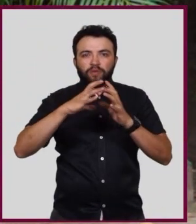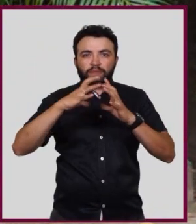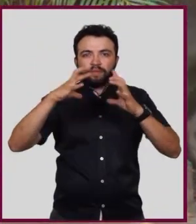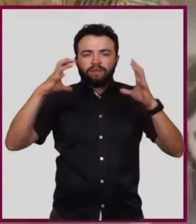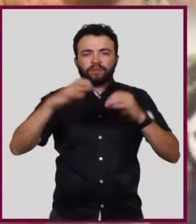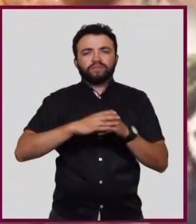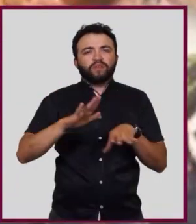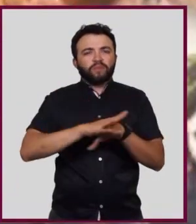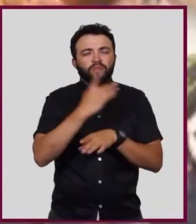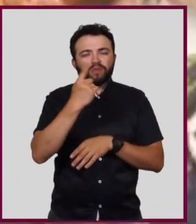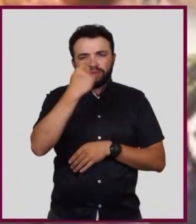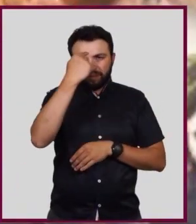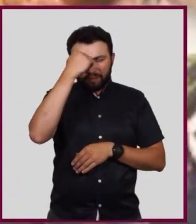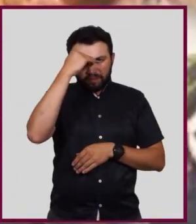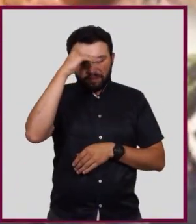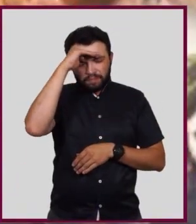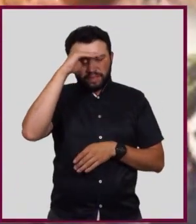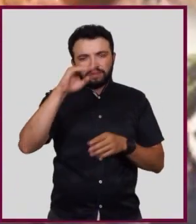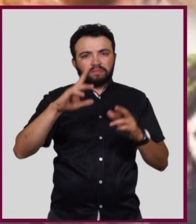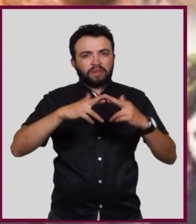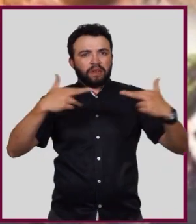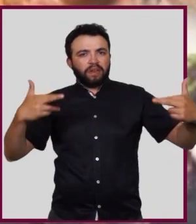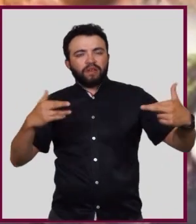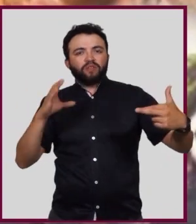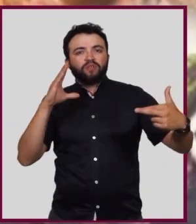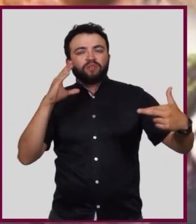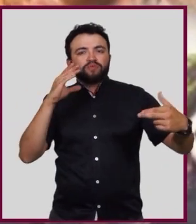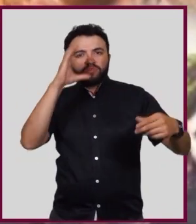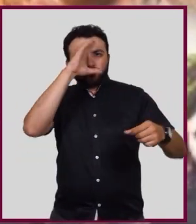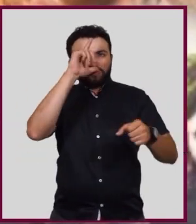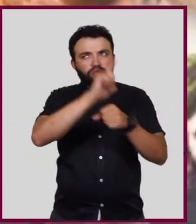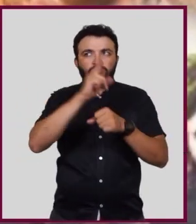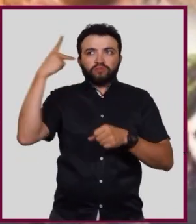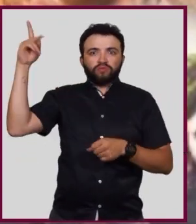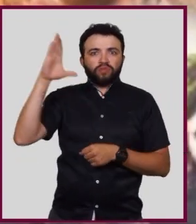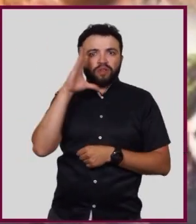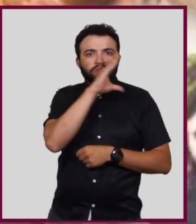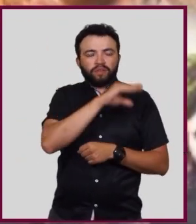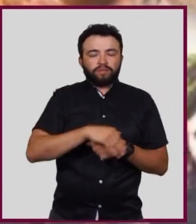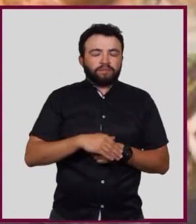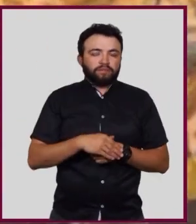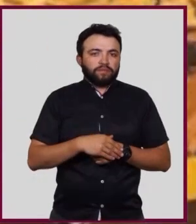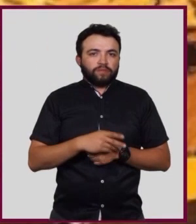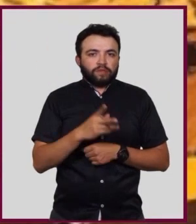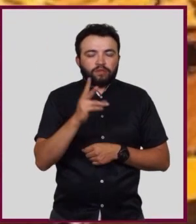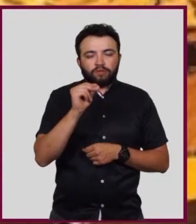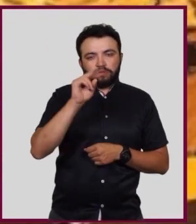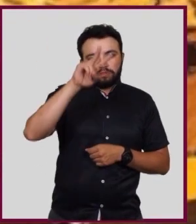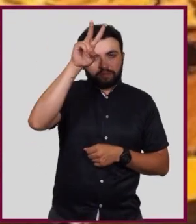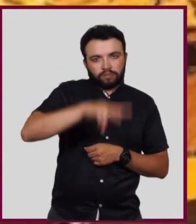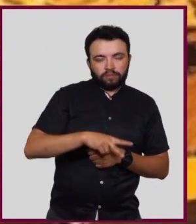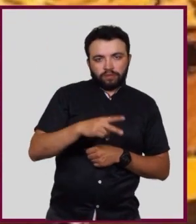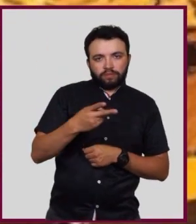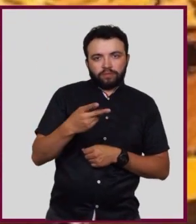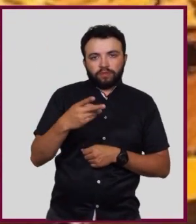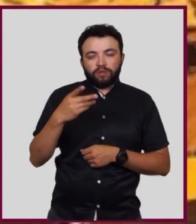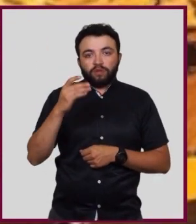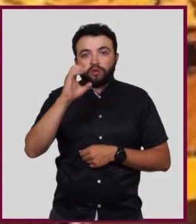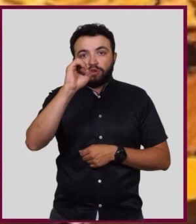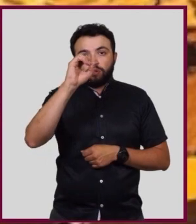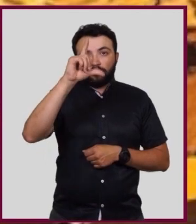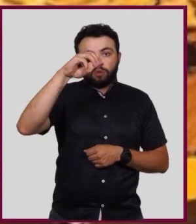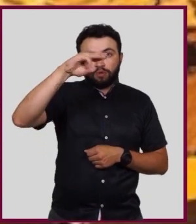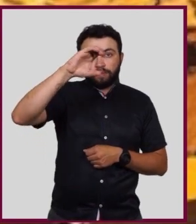podían tener una relación con la cultura africana? Pues resulta que no es cierto, ¿no? Okay. Los olmecas